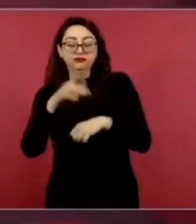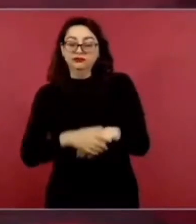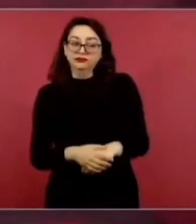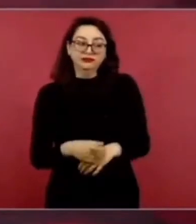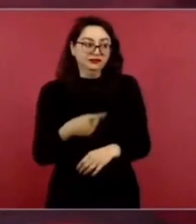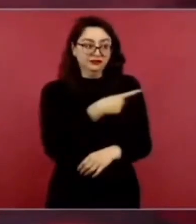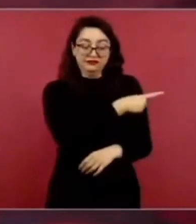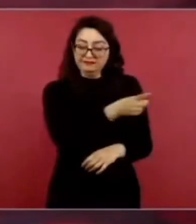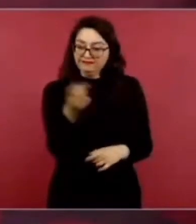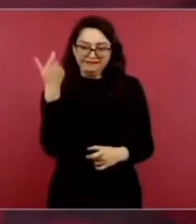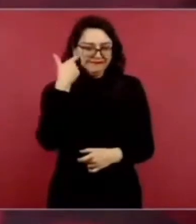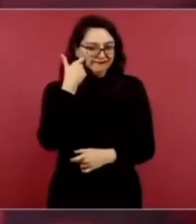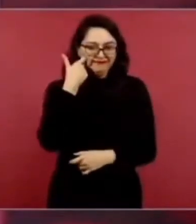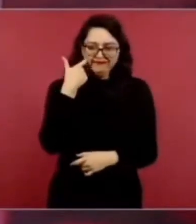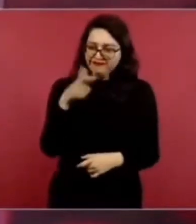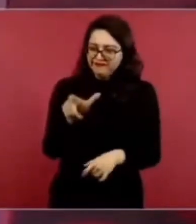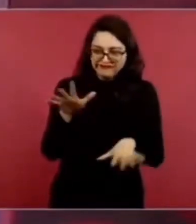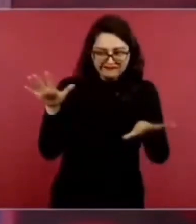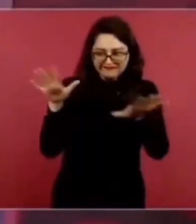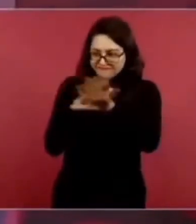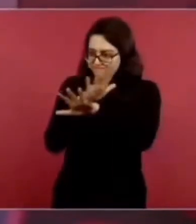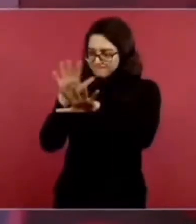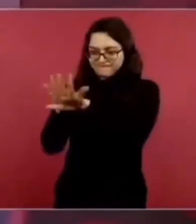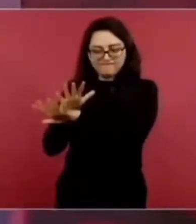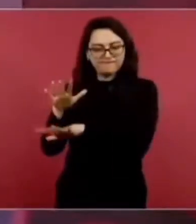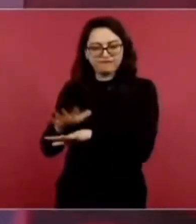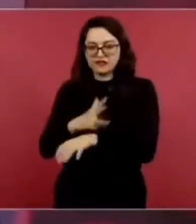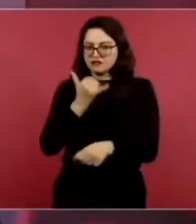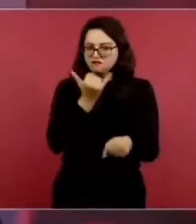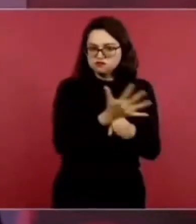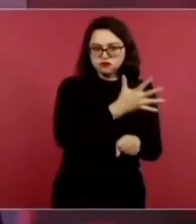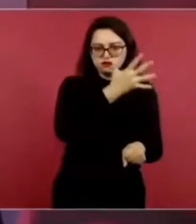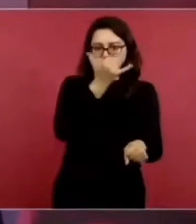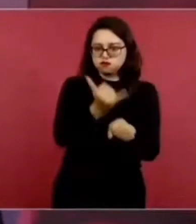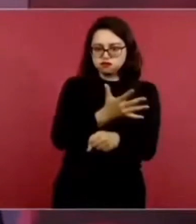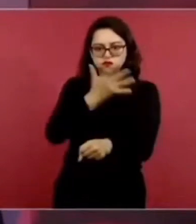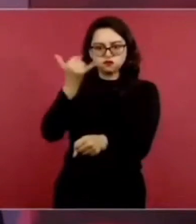y hay que ir enfrentando todos estos obstáculos